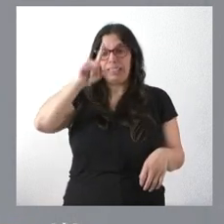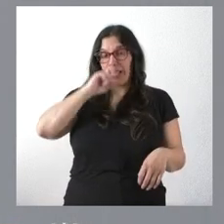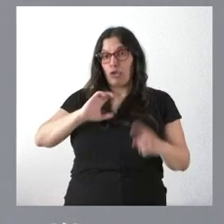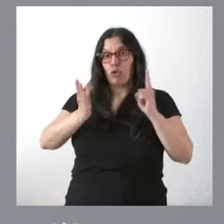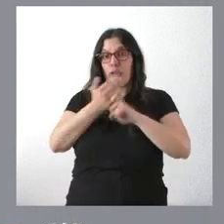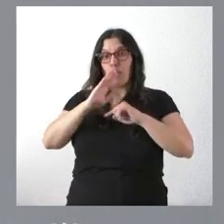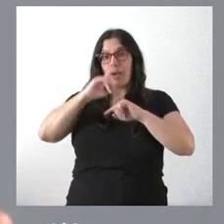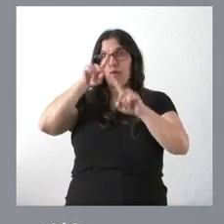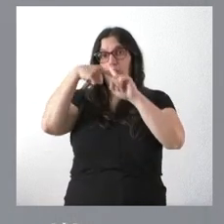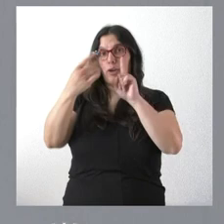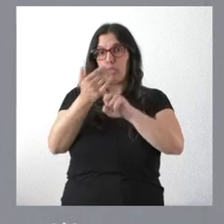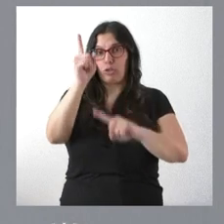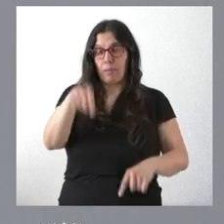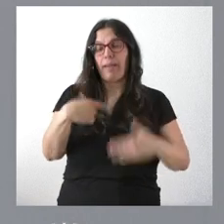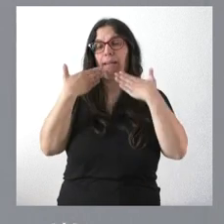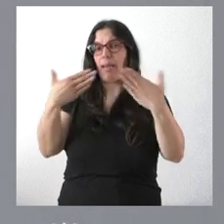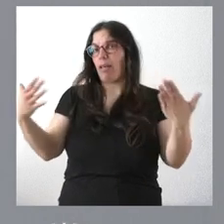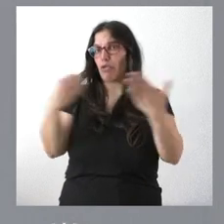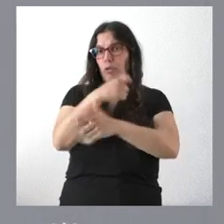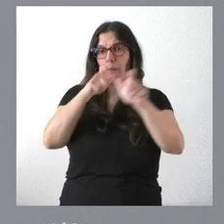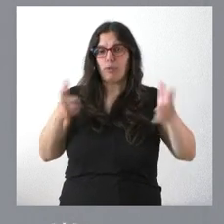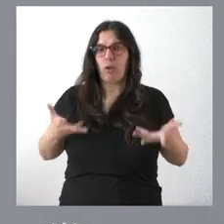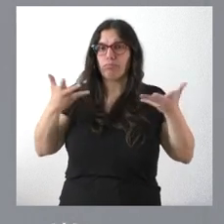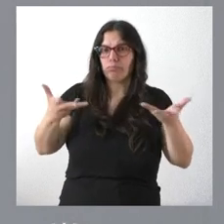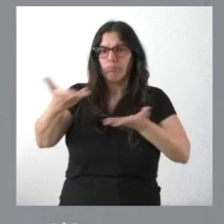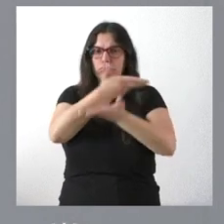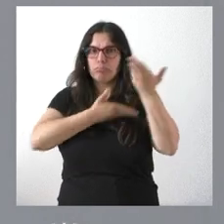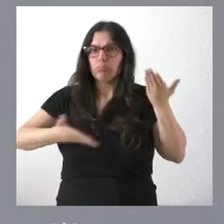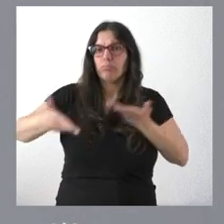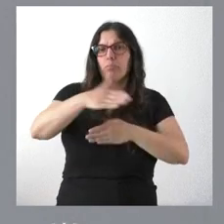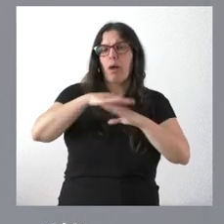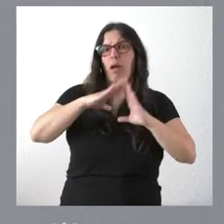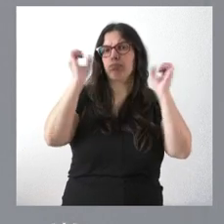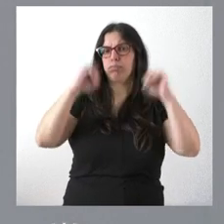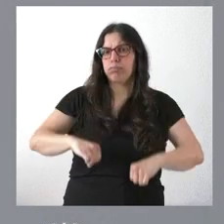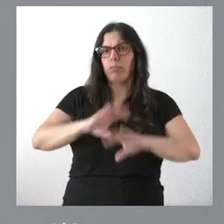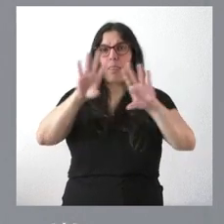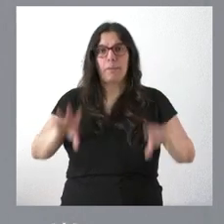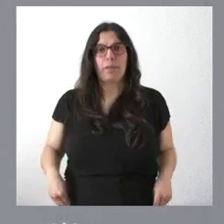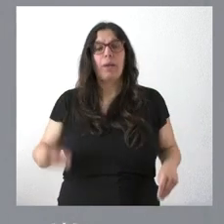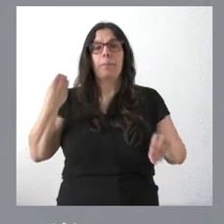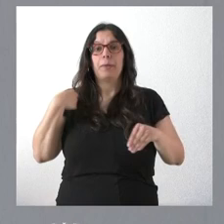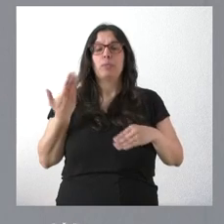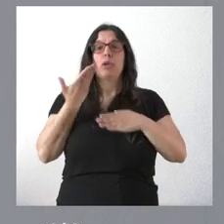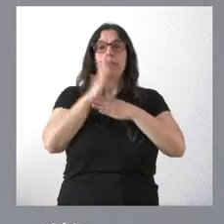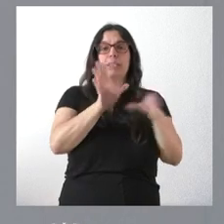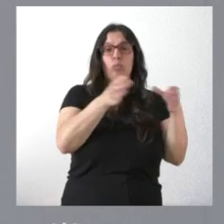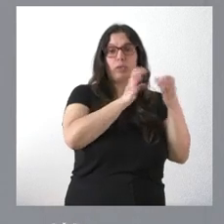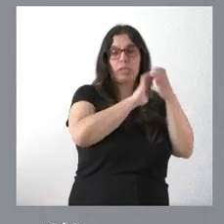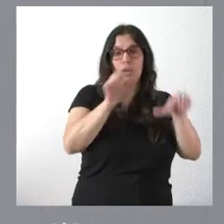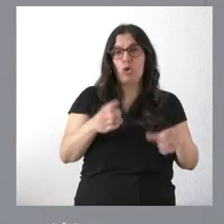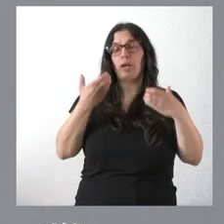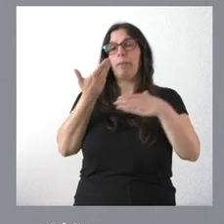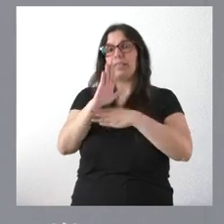también para el próximo año. Agradezco a todo el mundo la disposición que ha tenido y, muy particularmente, tanto a los representantes de la Junta de Castilla y León, como de las